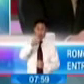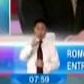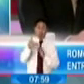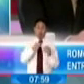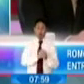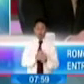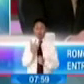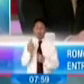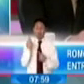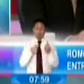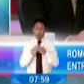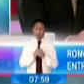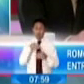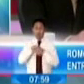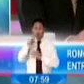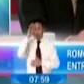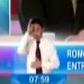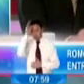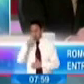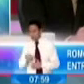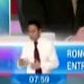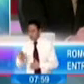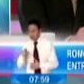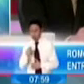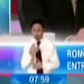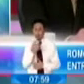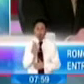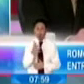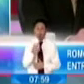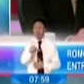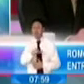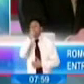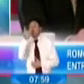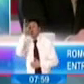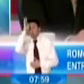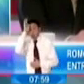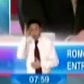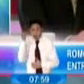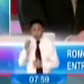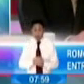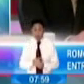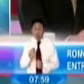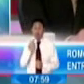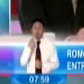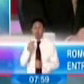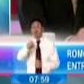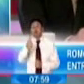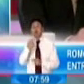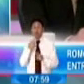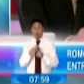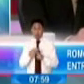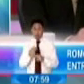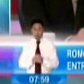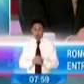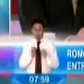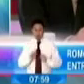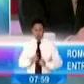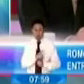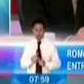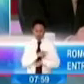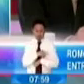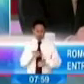un hospital. Al principio no encontrábamos al señor Salcedo, estaba en otro hospital, se identificaba con otro nombre, por eso nos